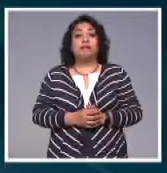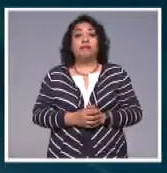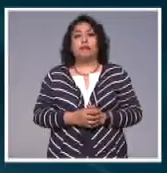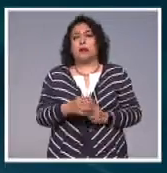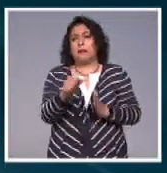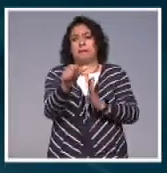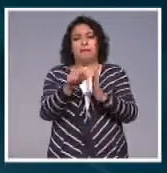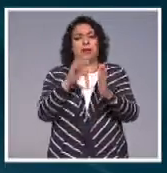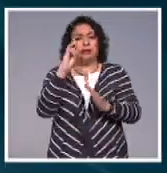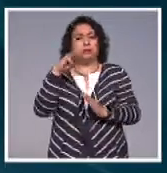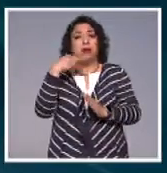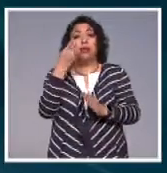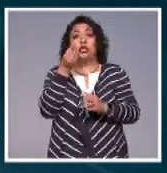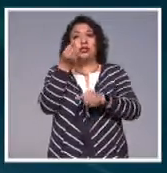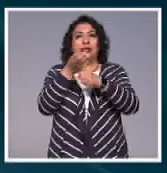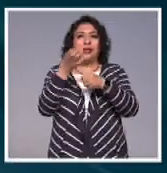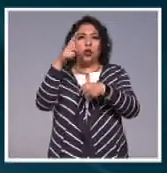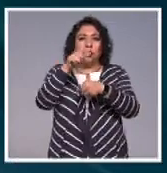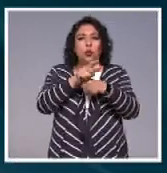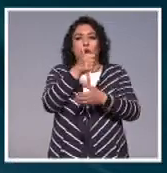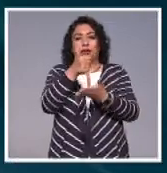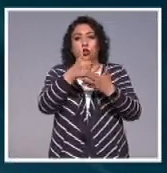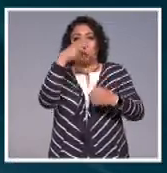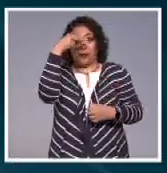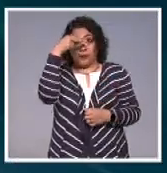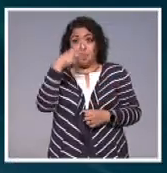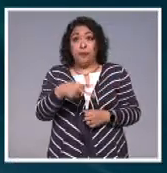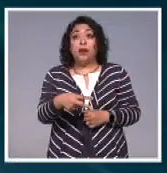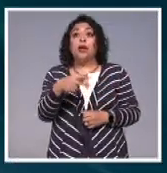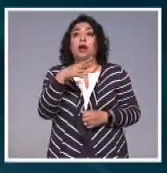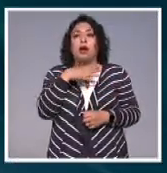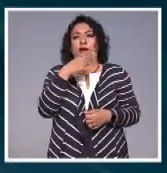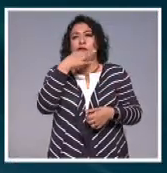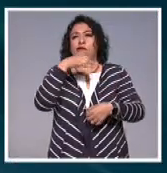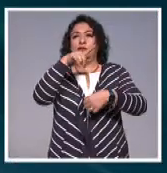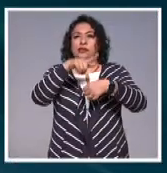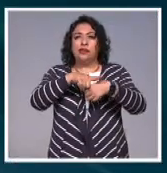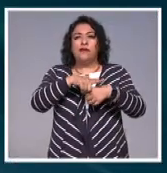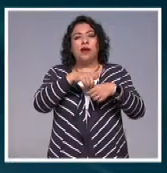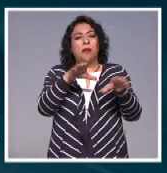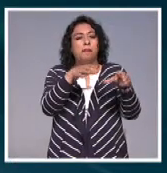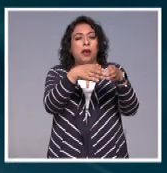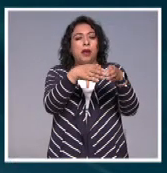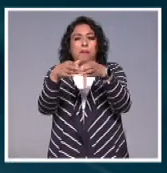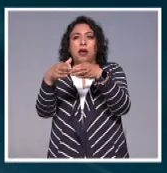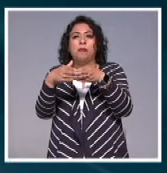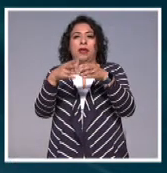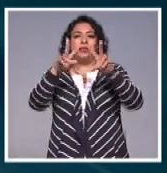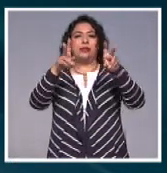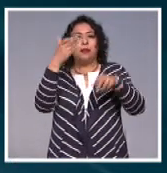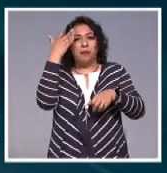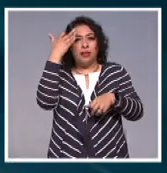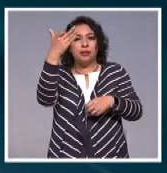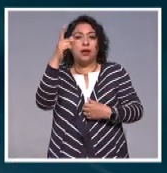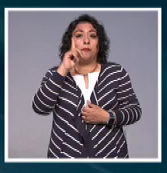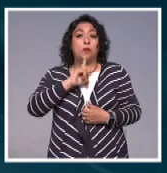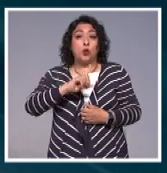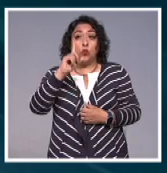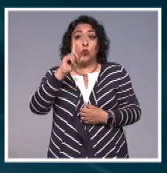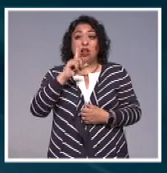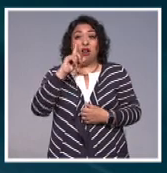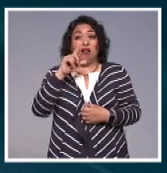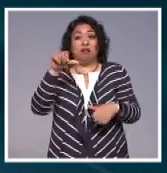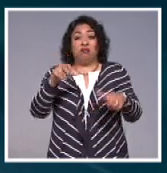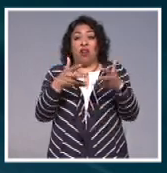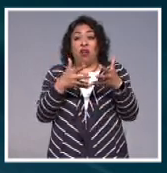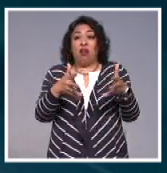Durante todo el mes de marzo, la Secretaría de Cultura de la Ciudad de México lleva a cabo el festival multidisciplinario Tiempo de Mujeres, un magno evento